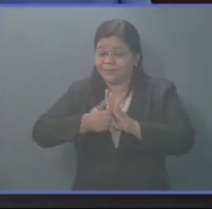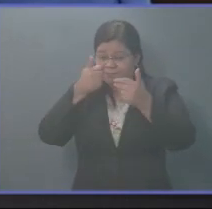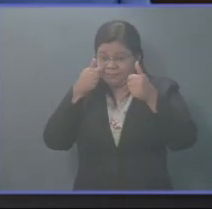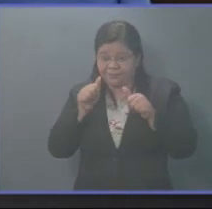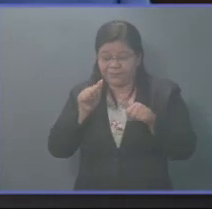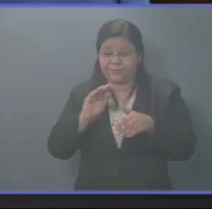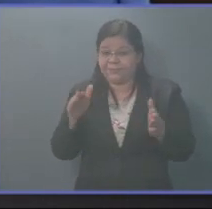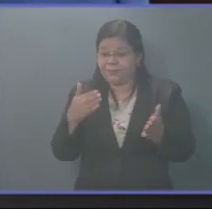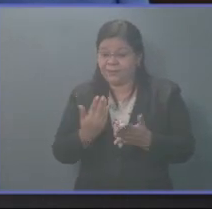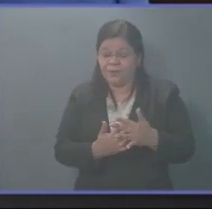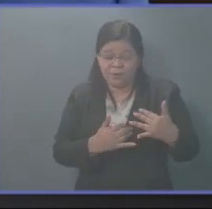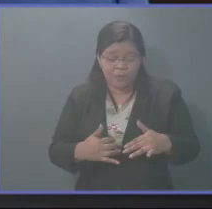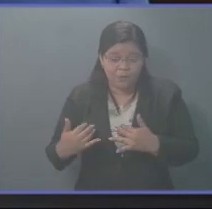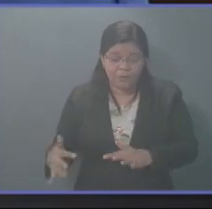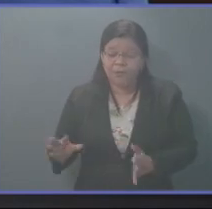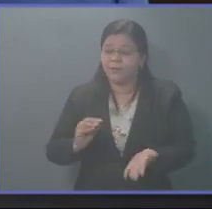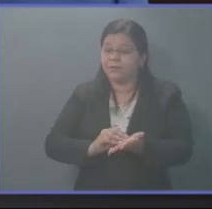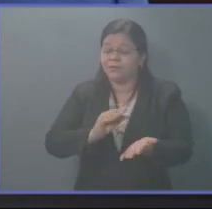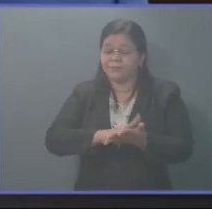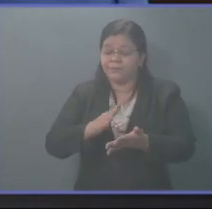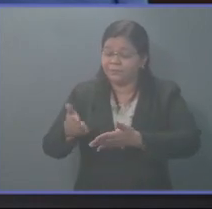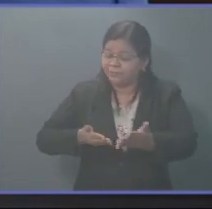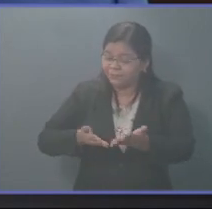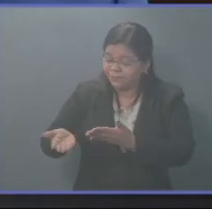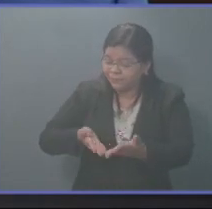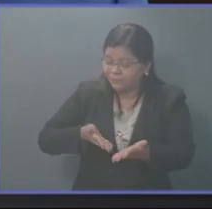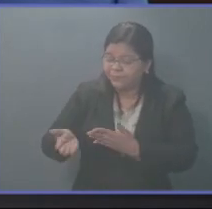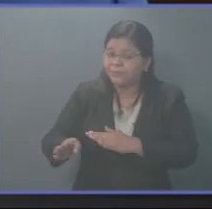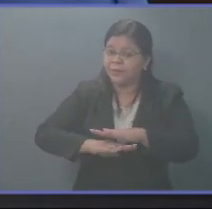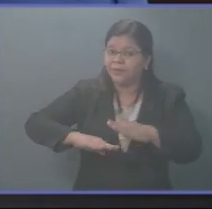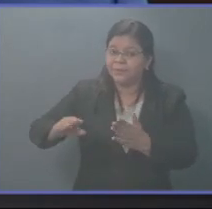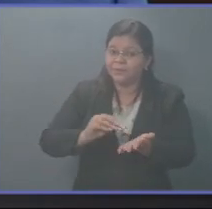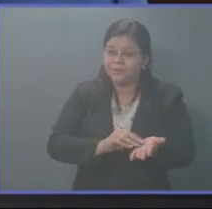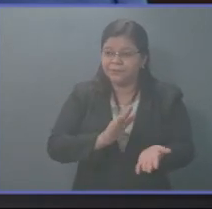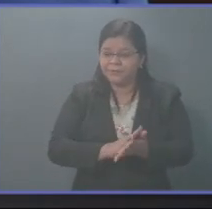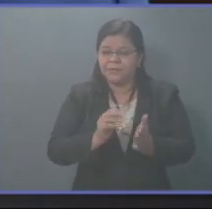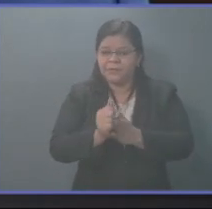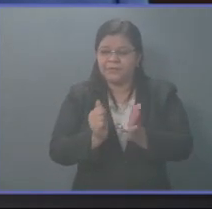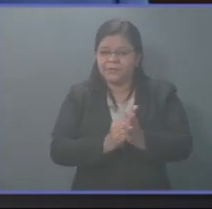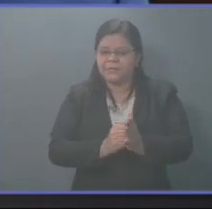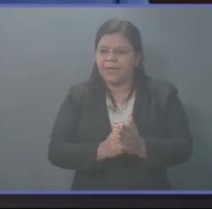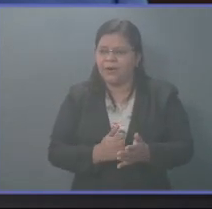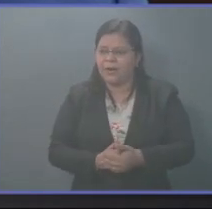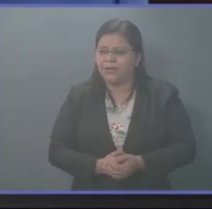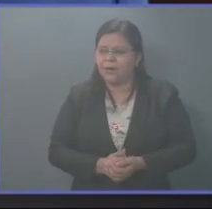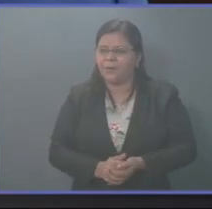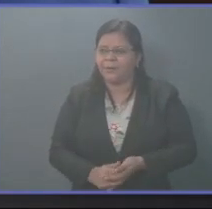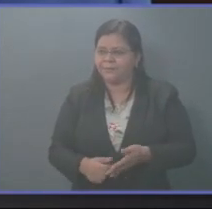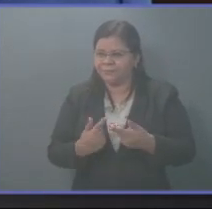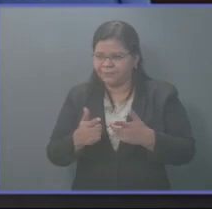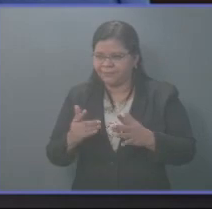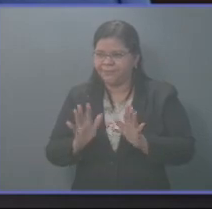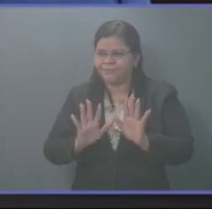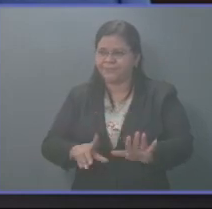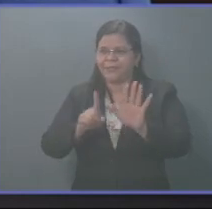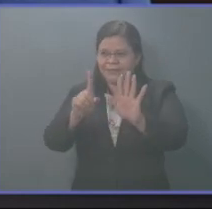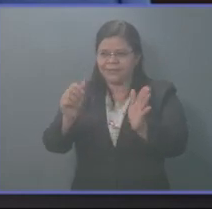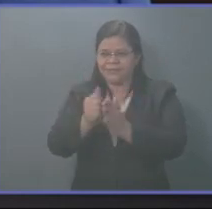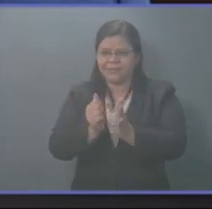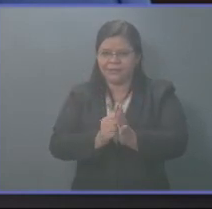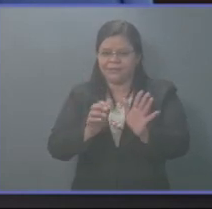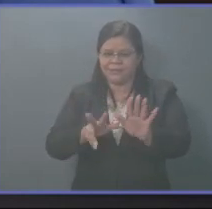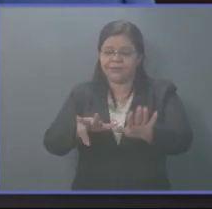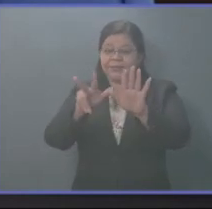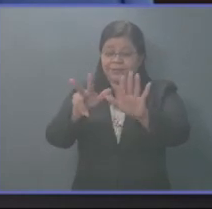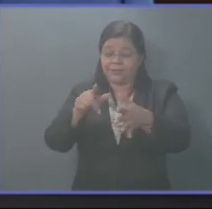con juegos permitidos y la prestación de servicios conforme a lo dispuesto en los artículos 17, 18 y 20 de la presente